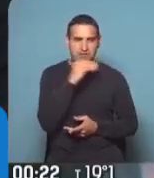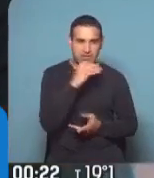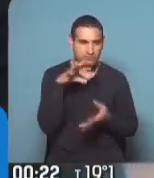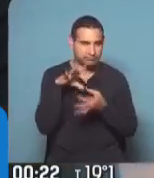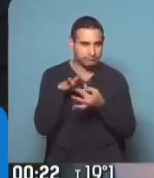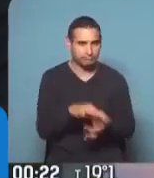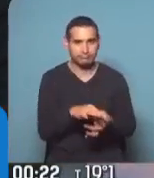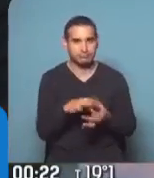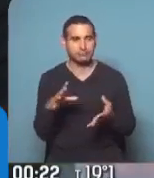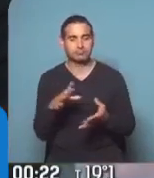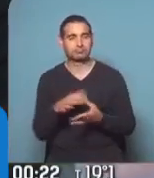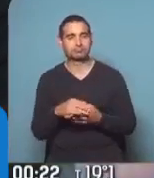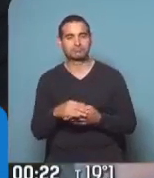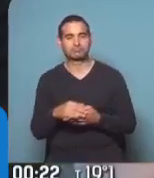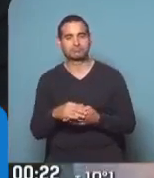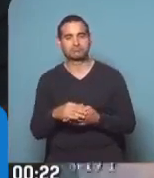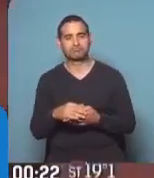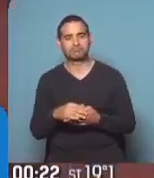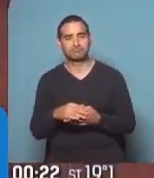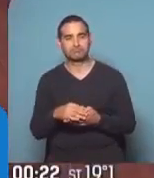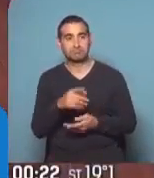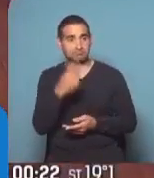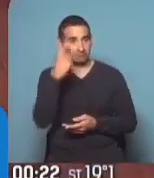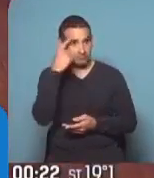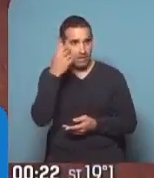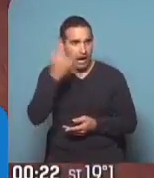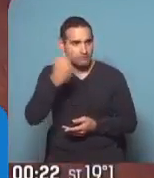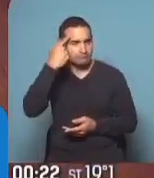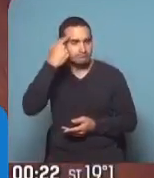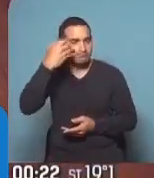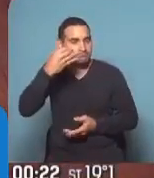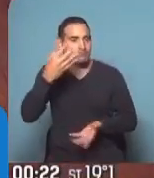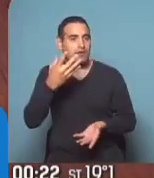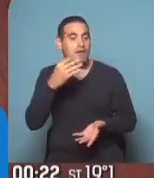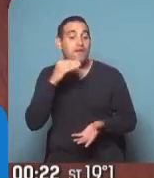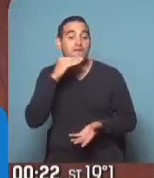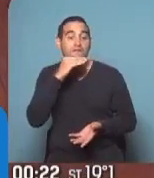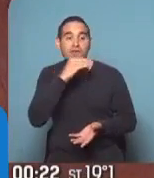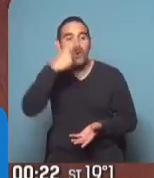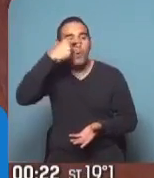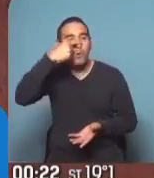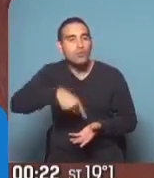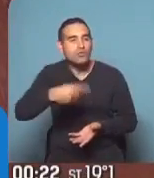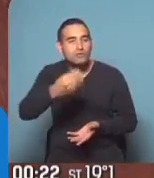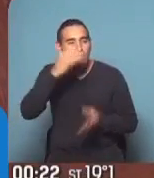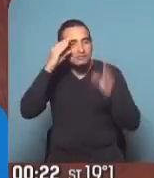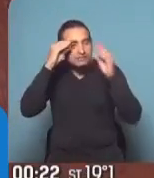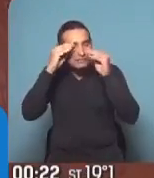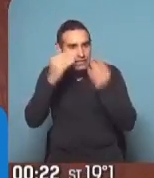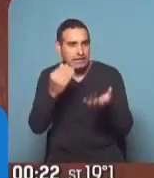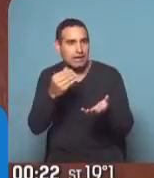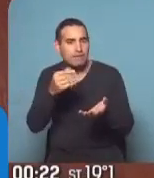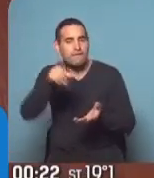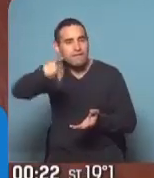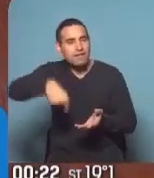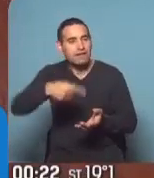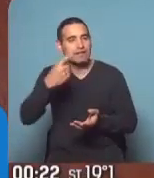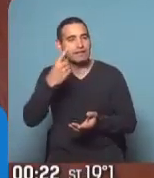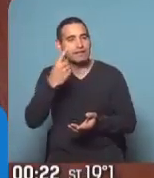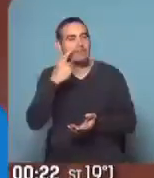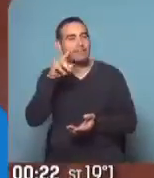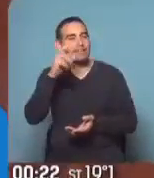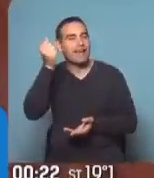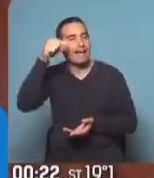hay una creencia que el vino de la Última Cena venía de Irán y que lo